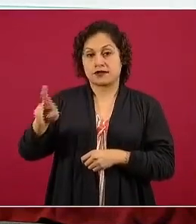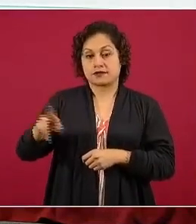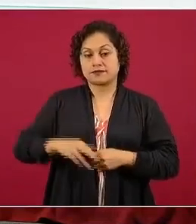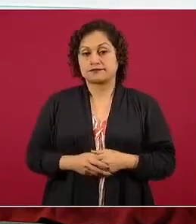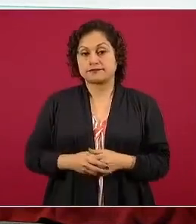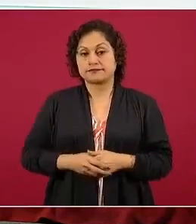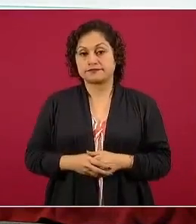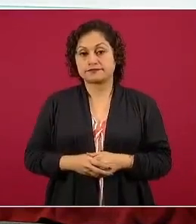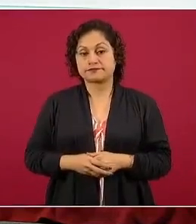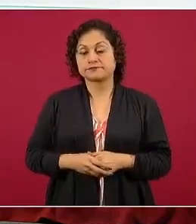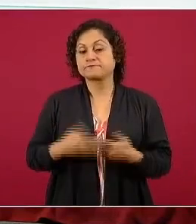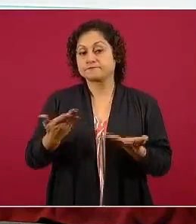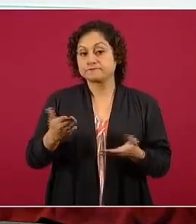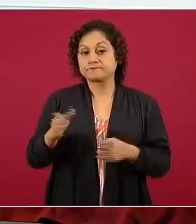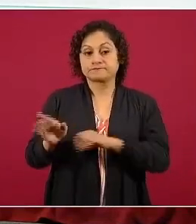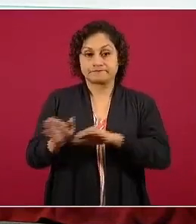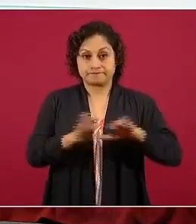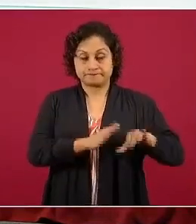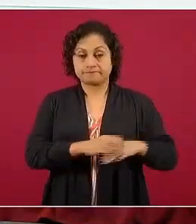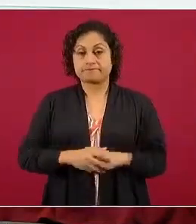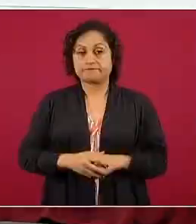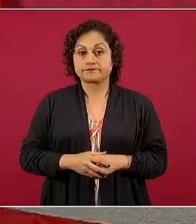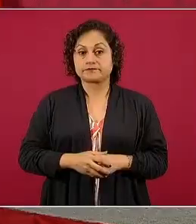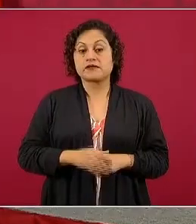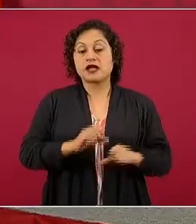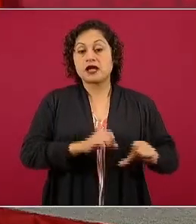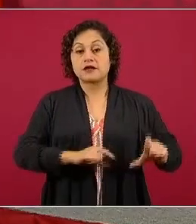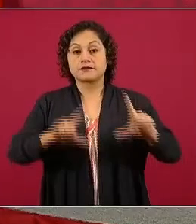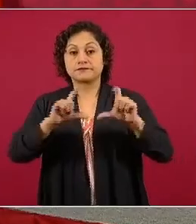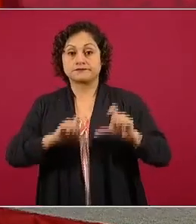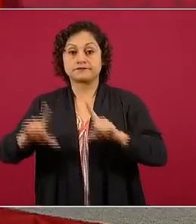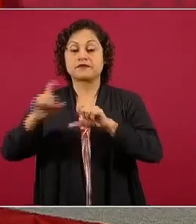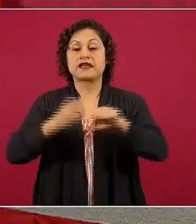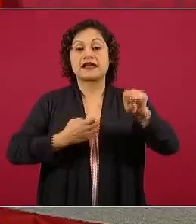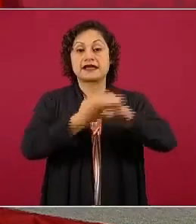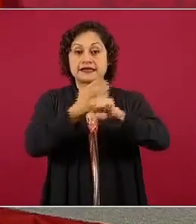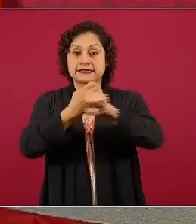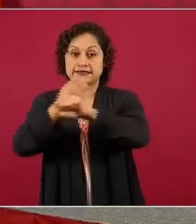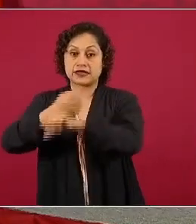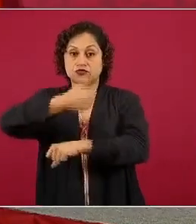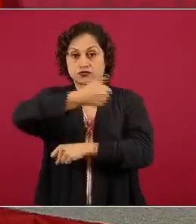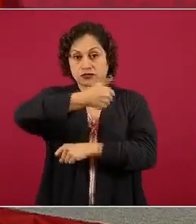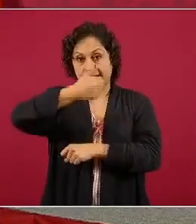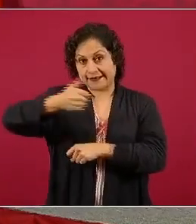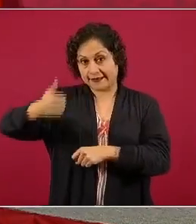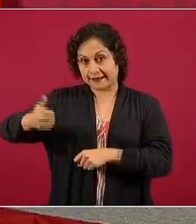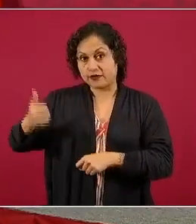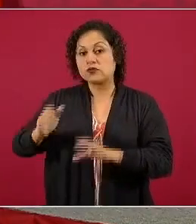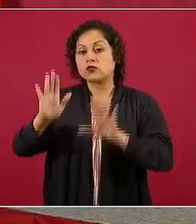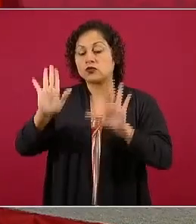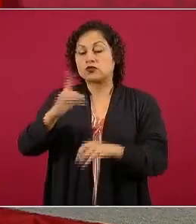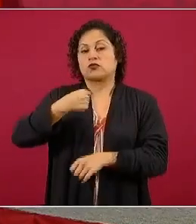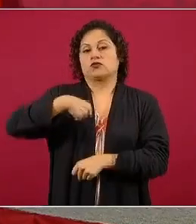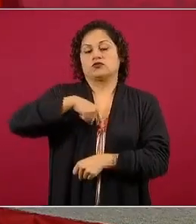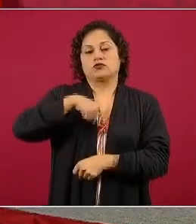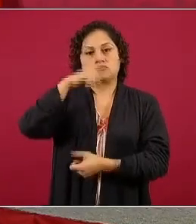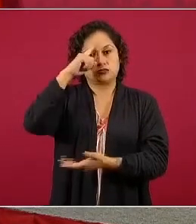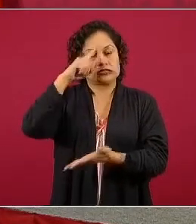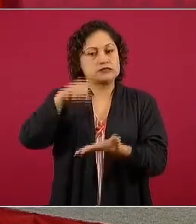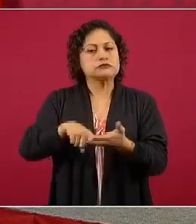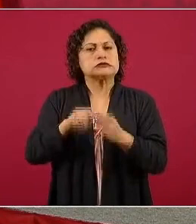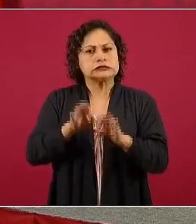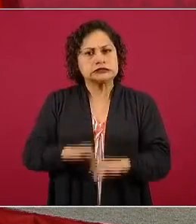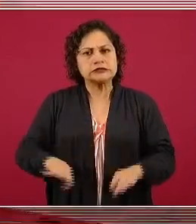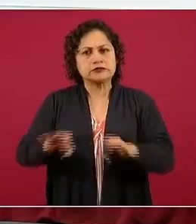Entonces vamos a ir rápidamente por cada una de las curvas. Un poco por lo que creemos que es importante es porque vemos